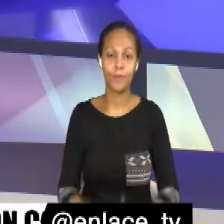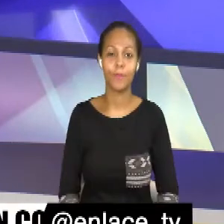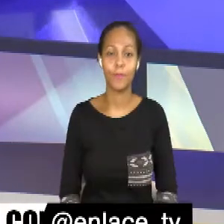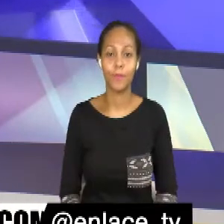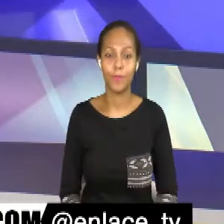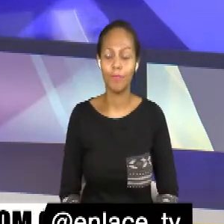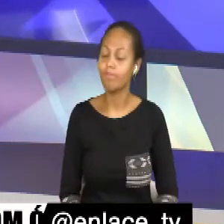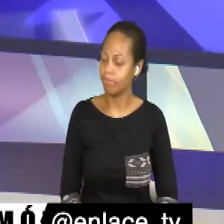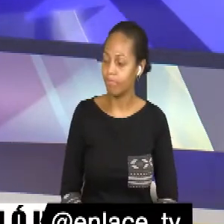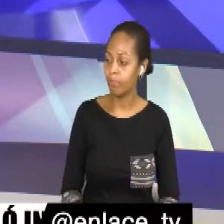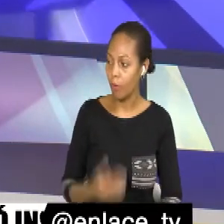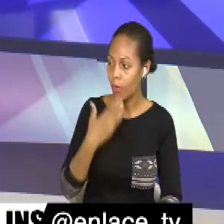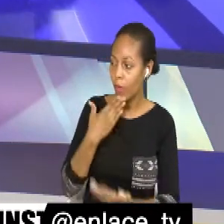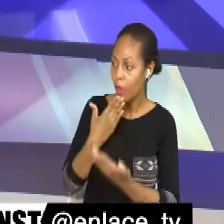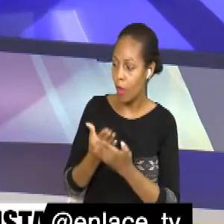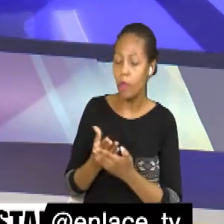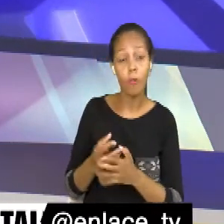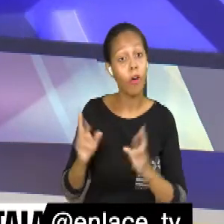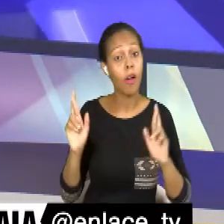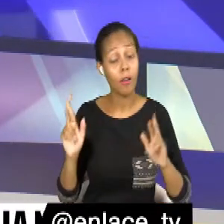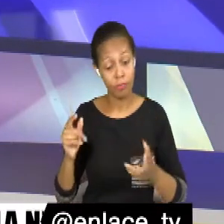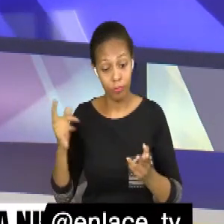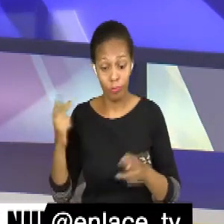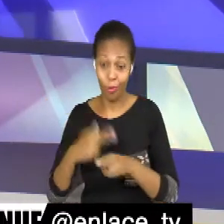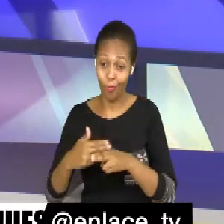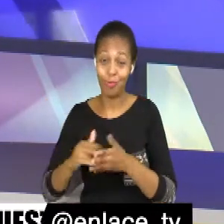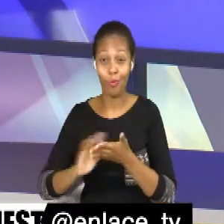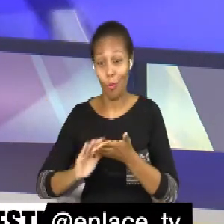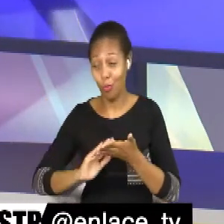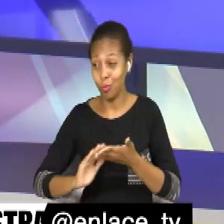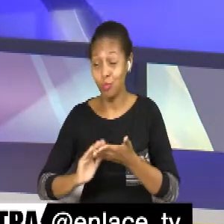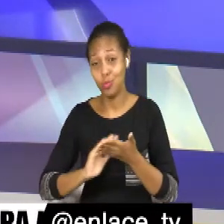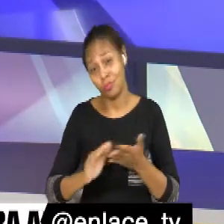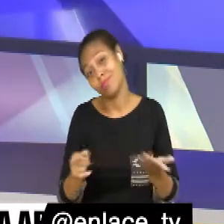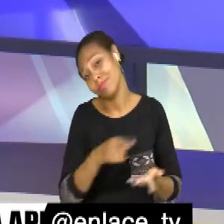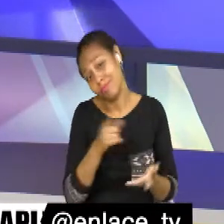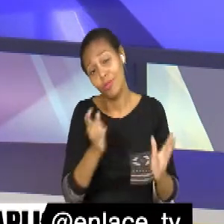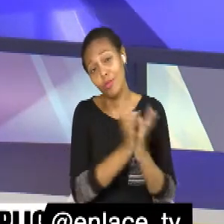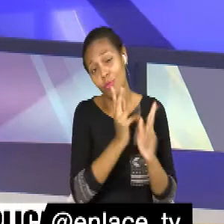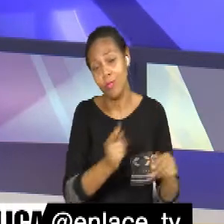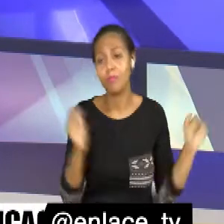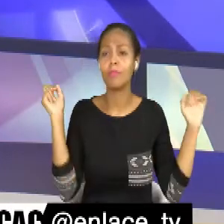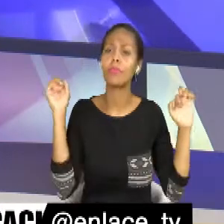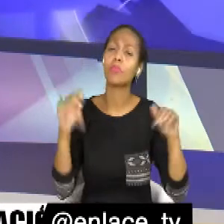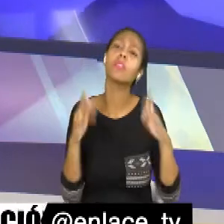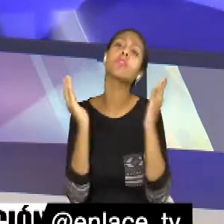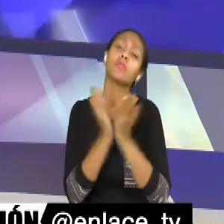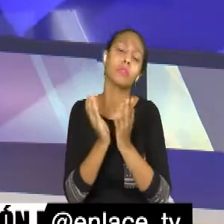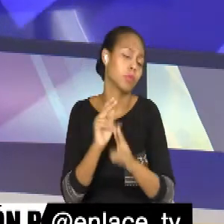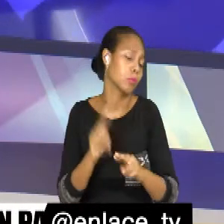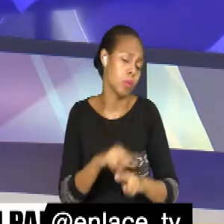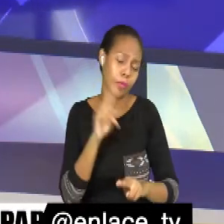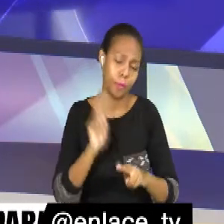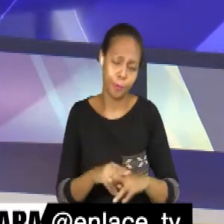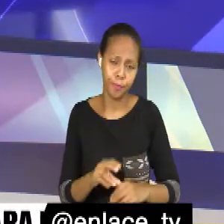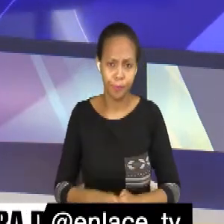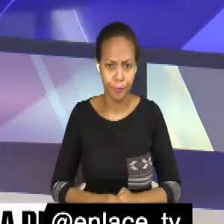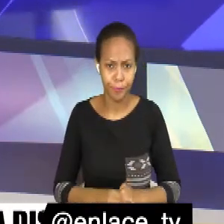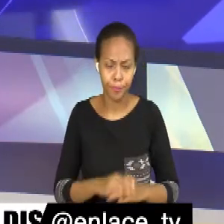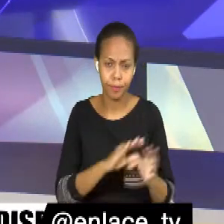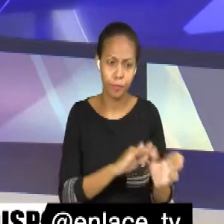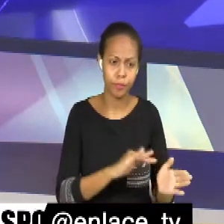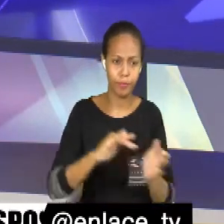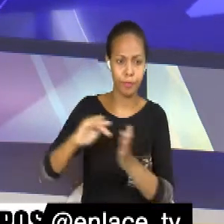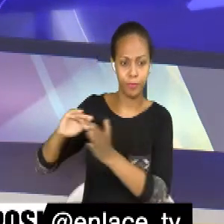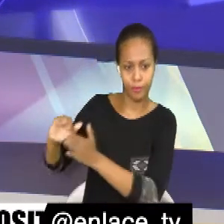Pedro, gracias, y esperamos que se solucione pronto la situación de los docentes para que los estudiantes regresen a las aulas. Y en otra información, hace pocos minutos,